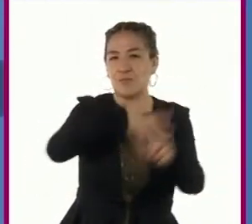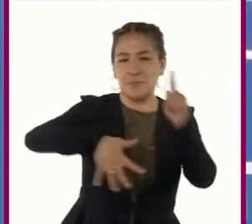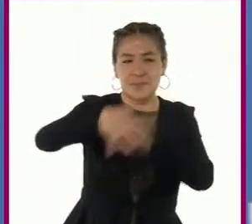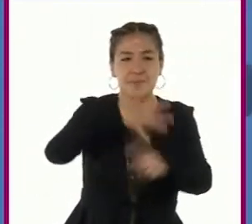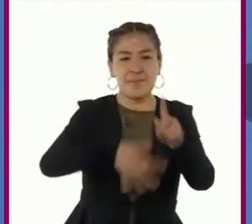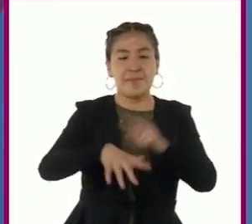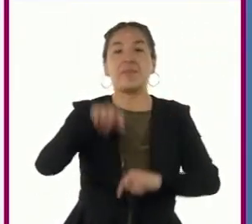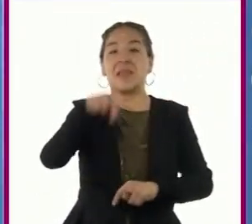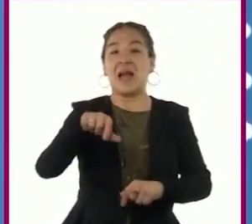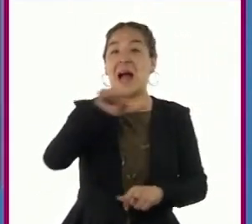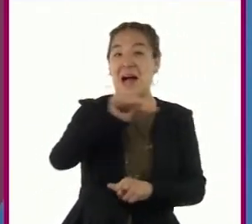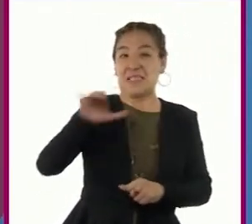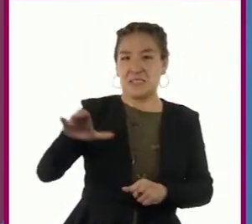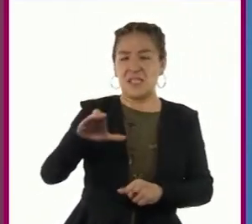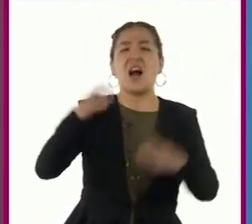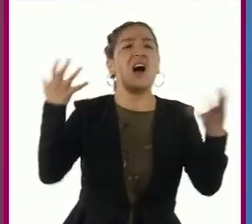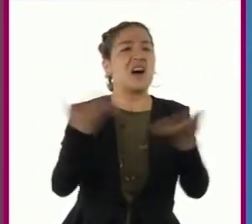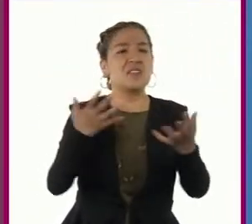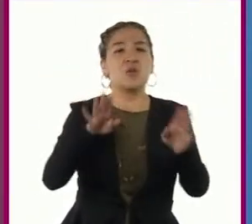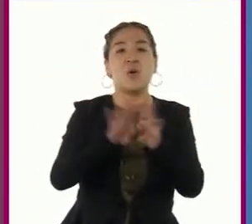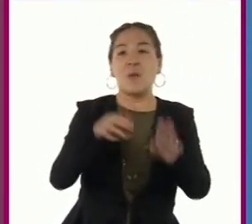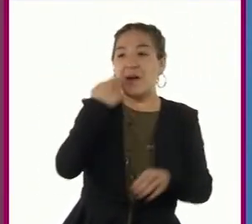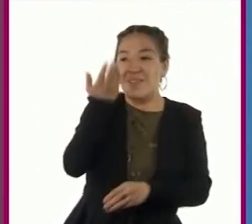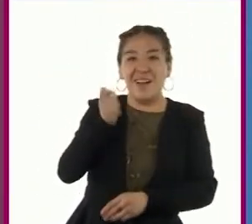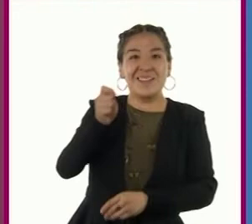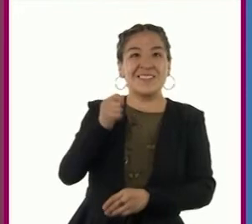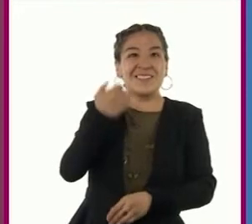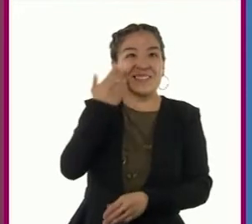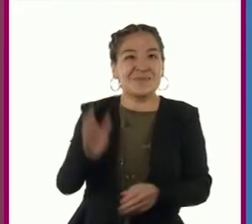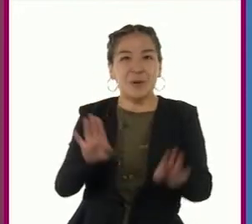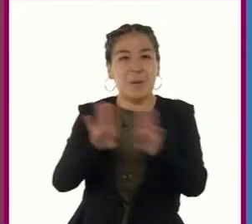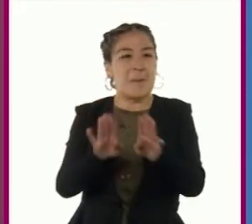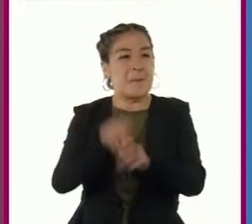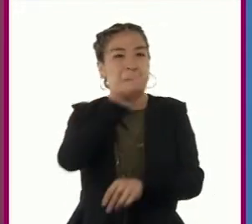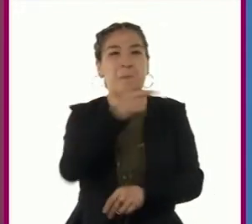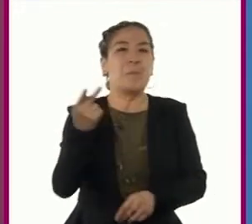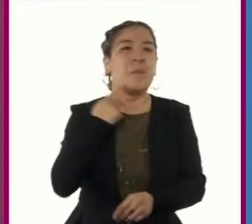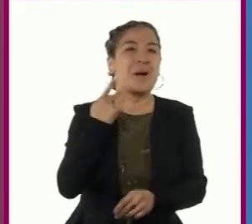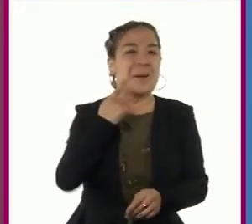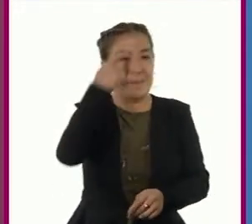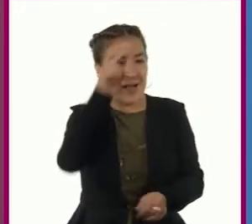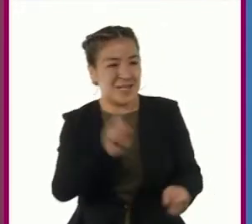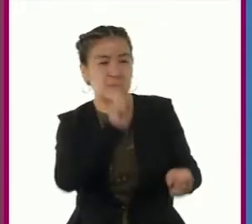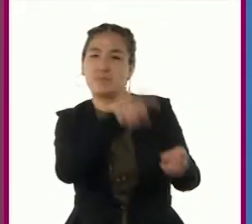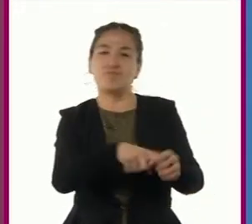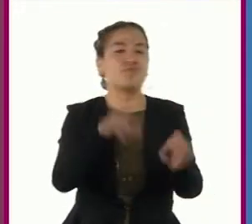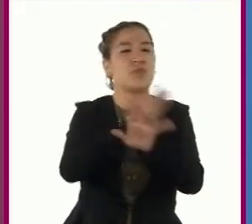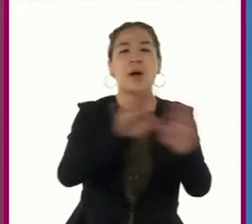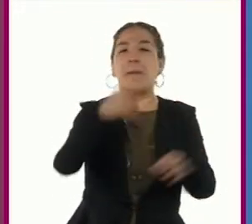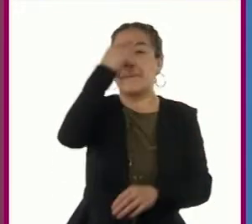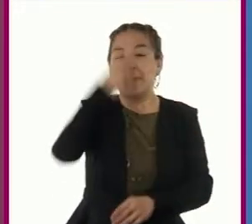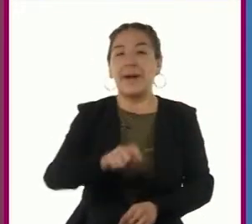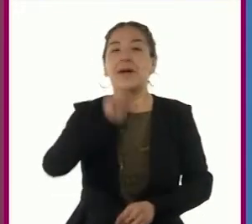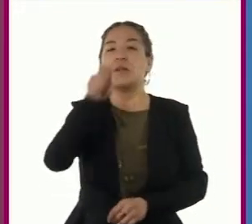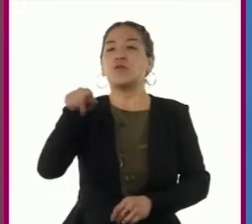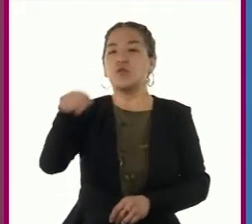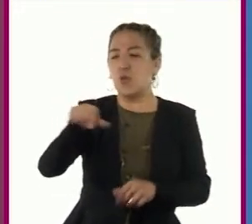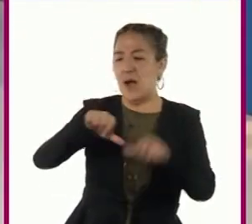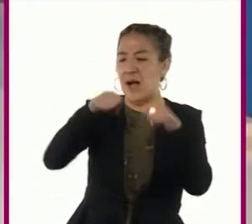Las organizaciones civiles no buscan el poder político, sino la mejora del grupo o sector al que